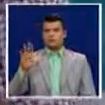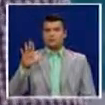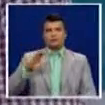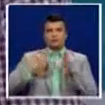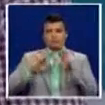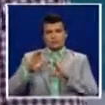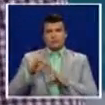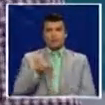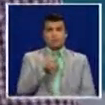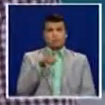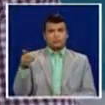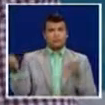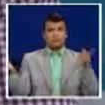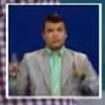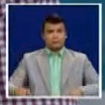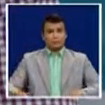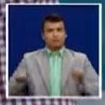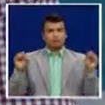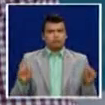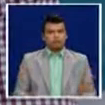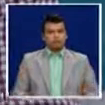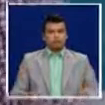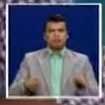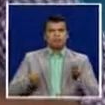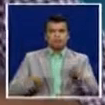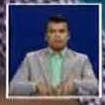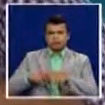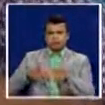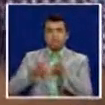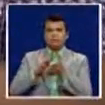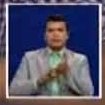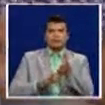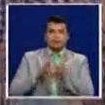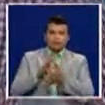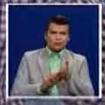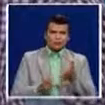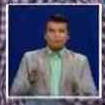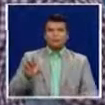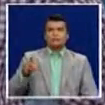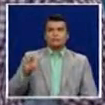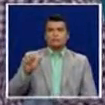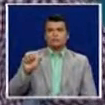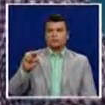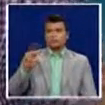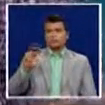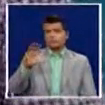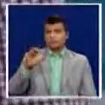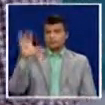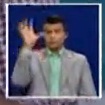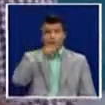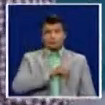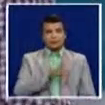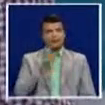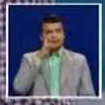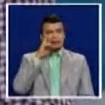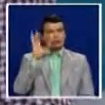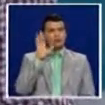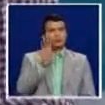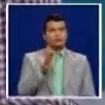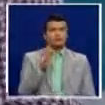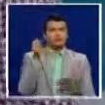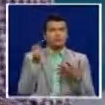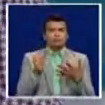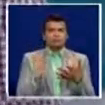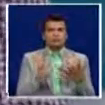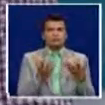quienes también empezaron a trabajar el tema del arroz orgánico, pero después de haber entendido que tenían que dejar de producir